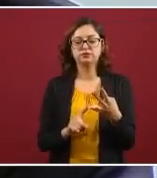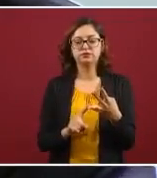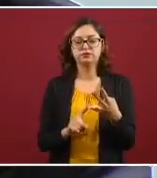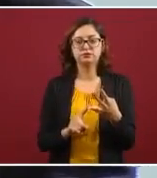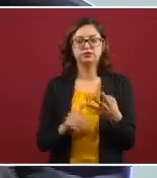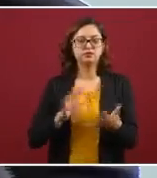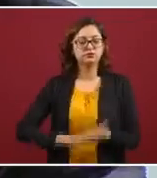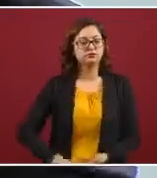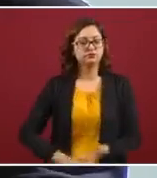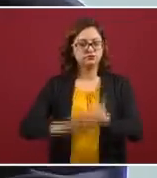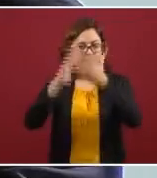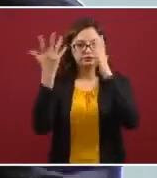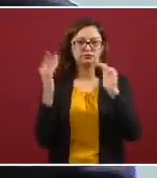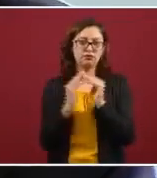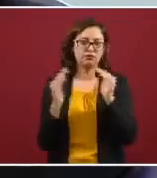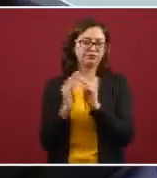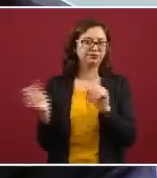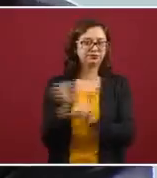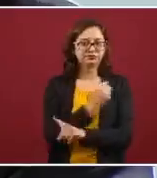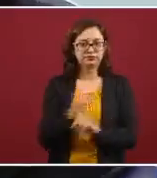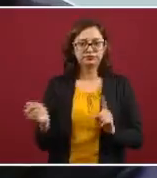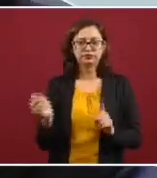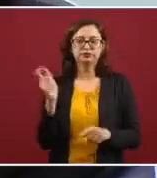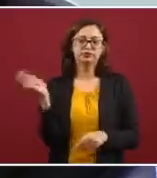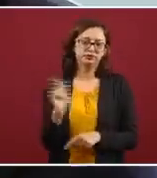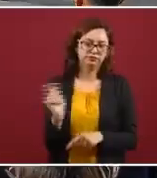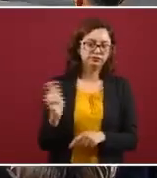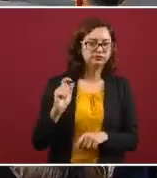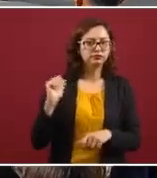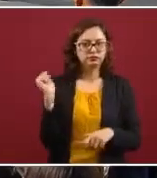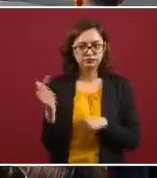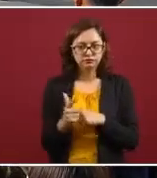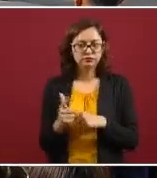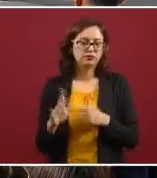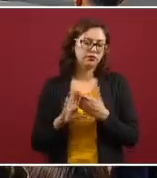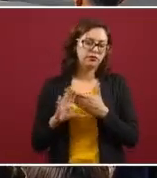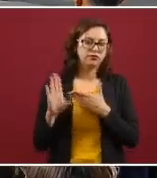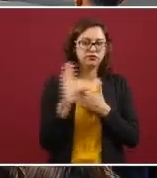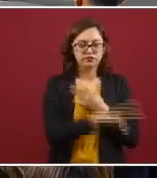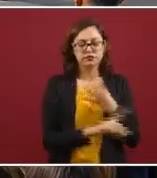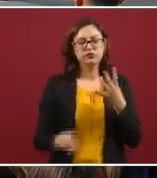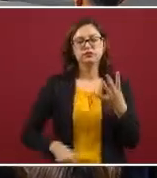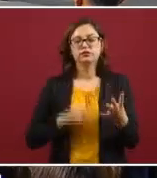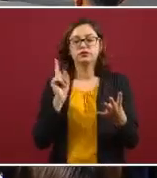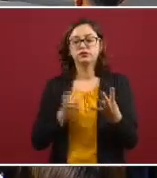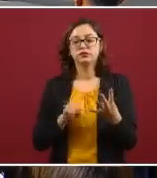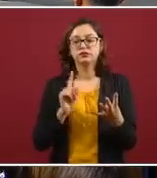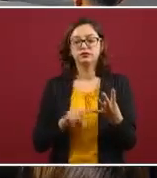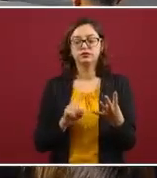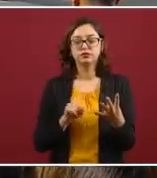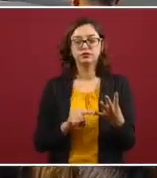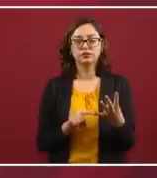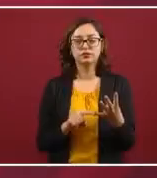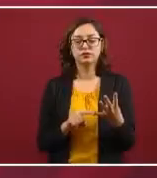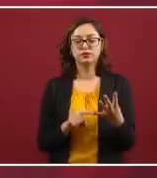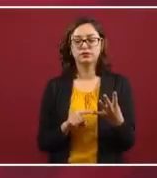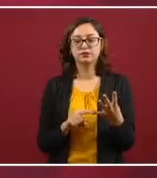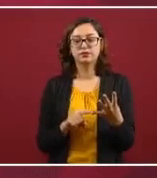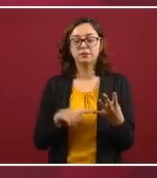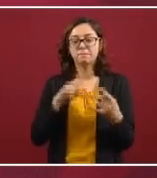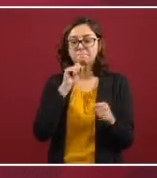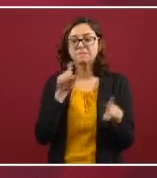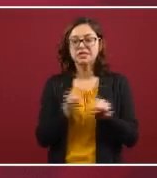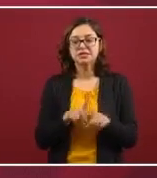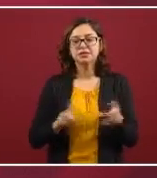la violencia doméstica y en el noviazgo, así como la prevención para del uso